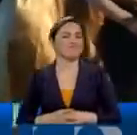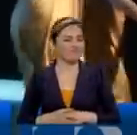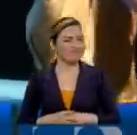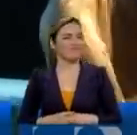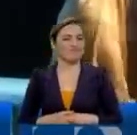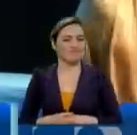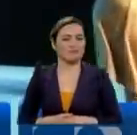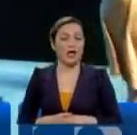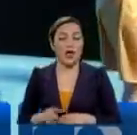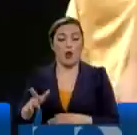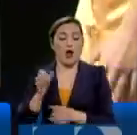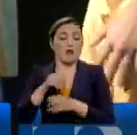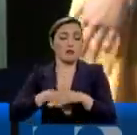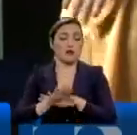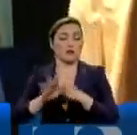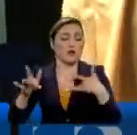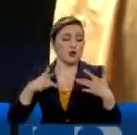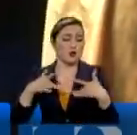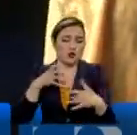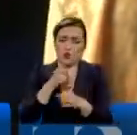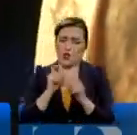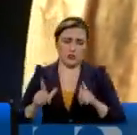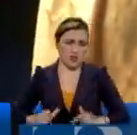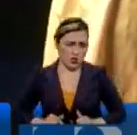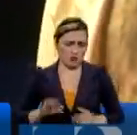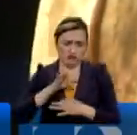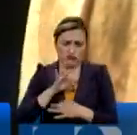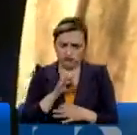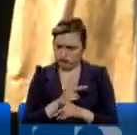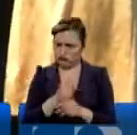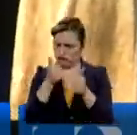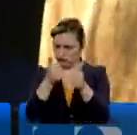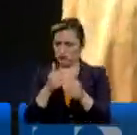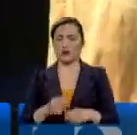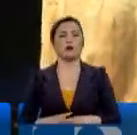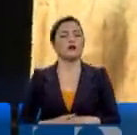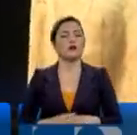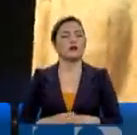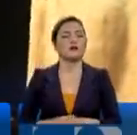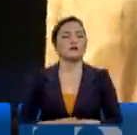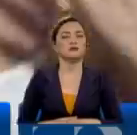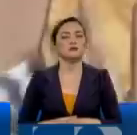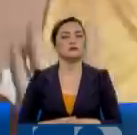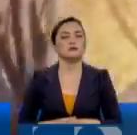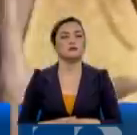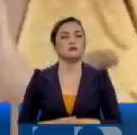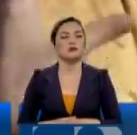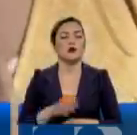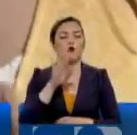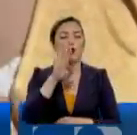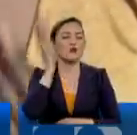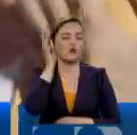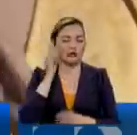amorosa tóxica, y en una noche sus 4 personajes se materializan y decidirán dejar a Pelucho. 4